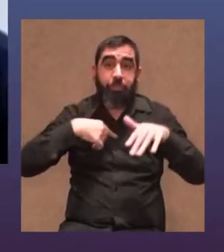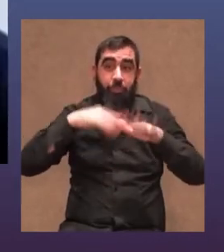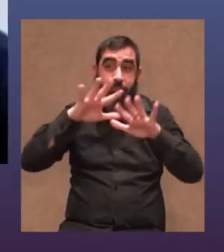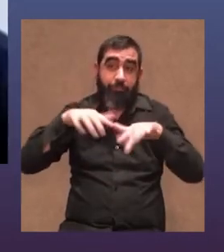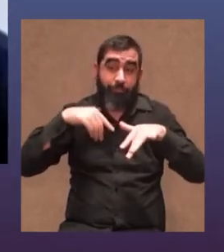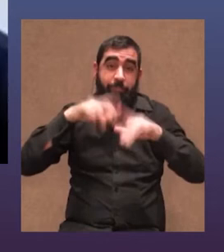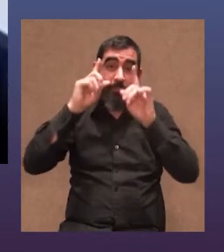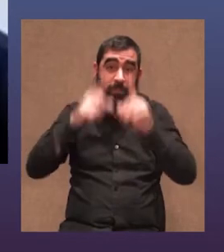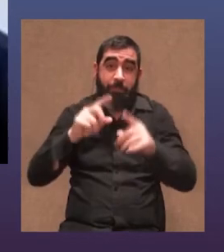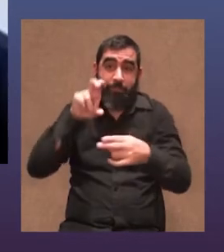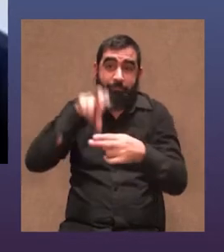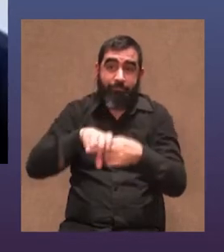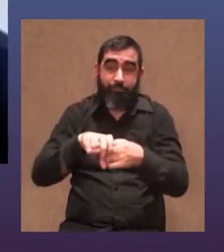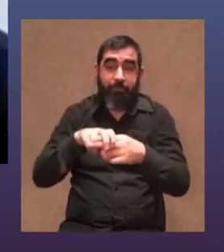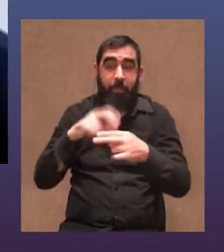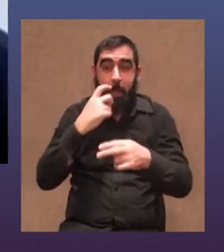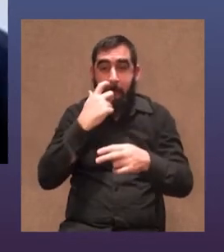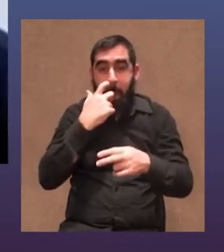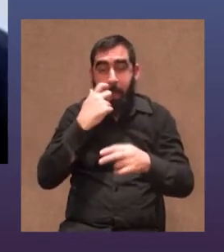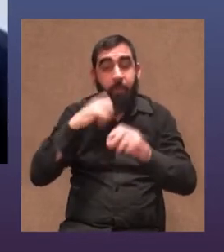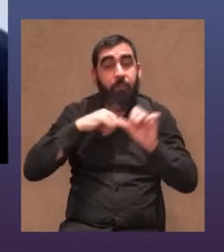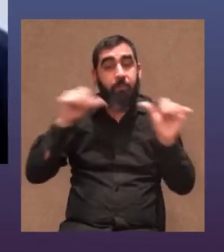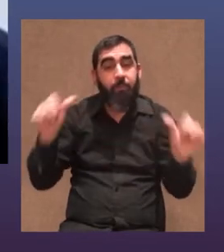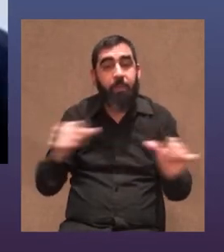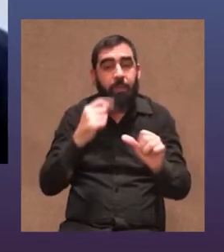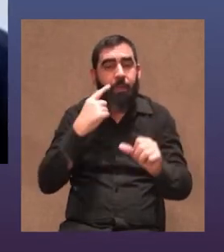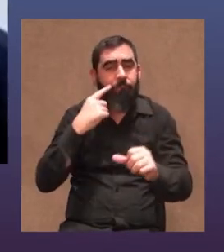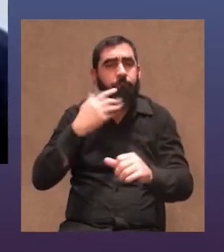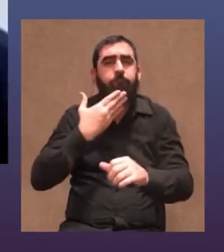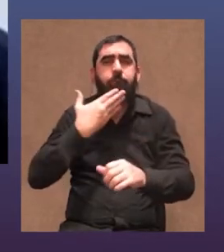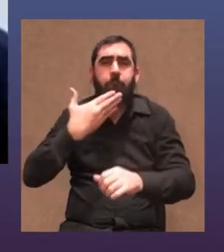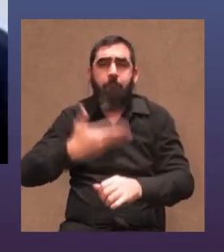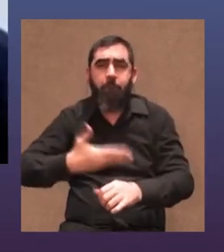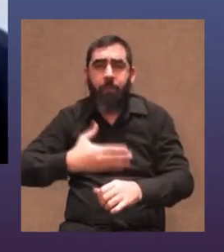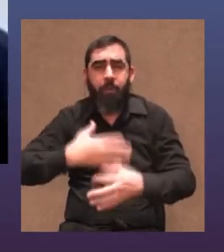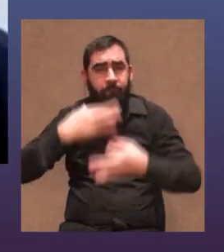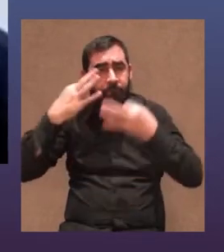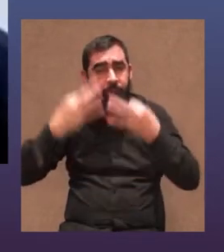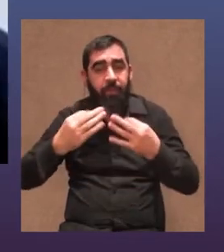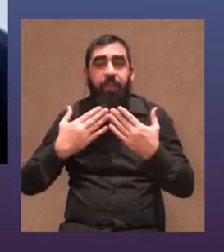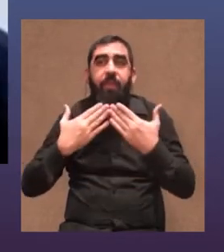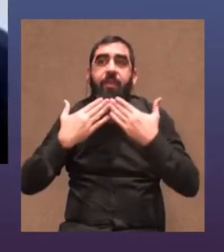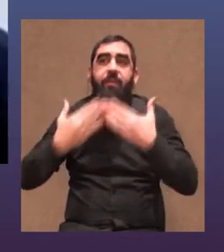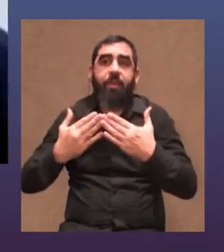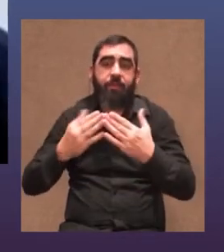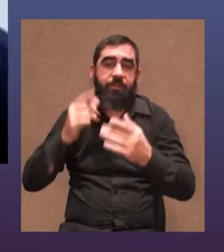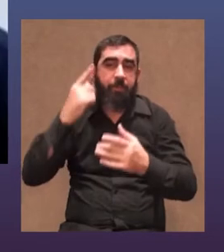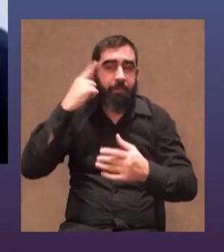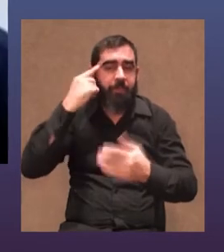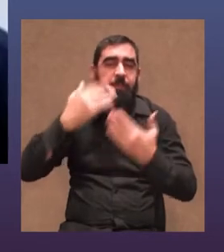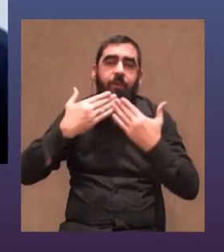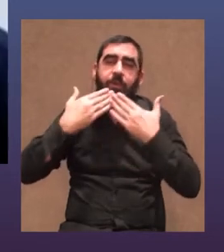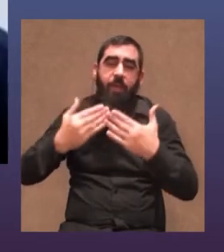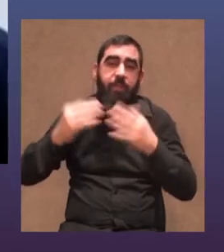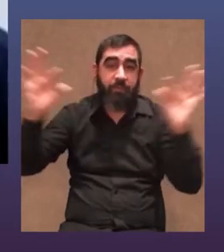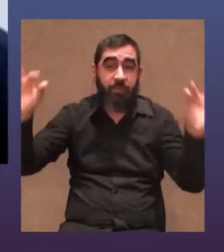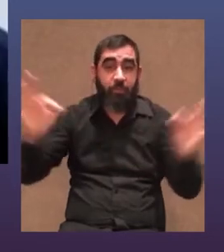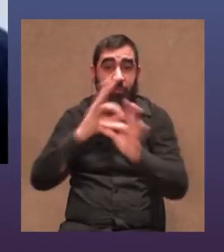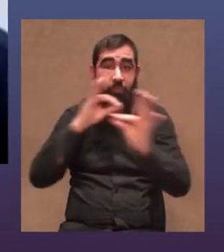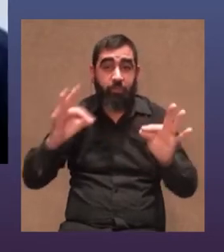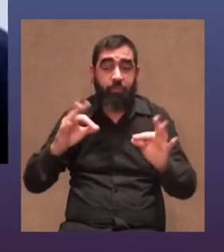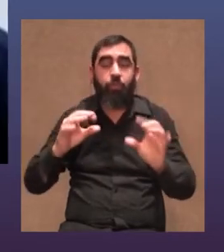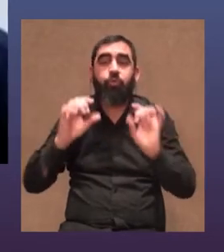ustedes, me genera una admiración tan profunda, tan grande, y un agradecimiento, que eso es tan,